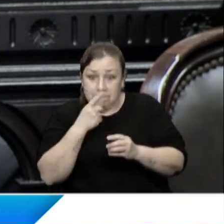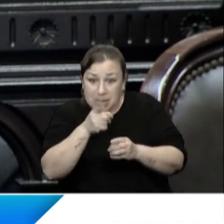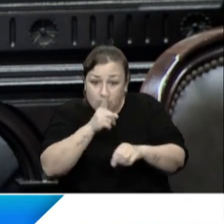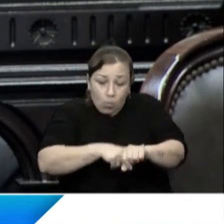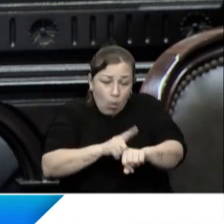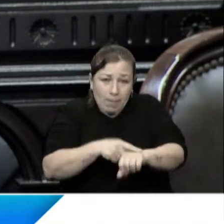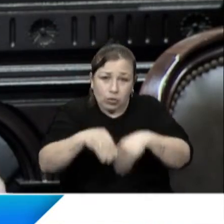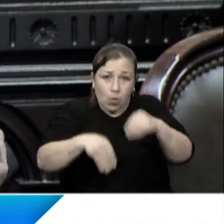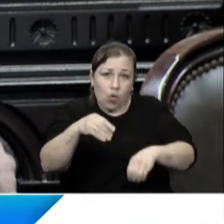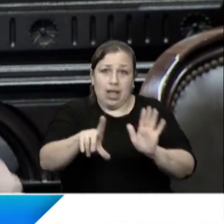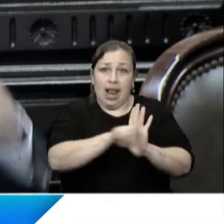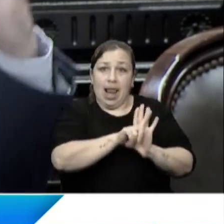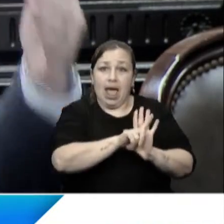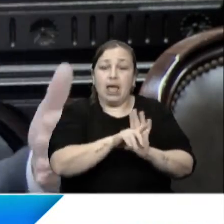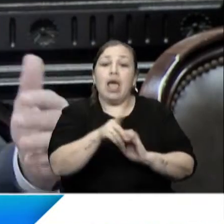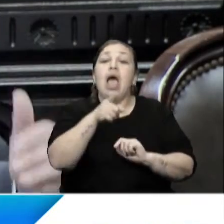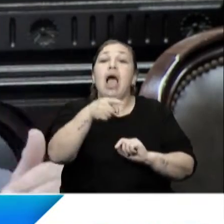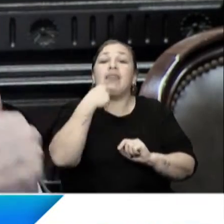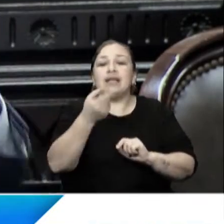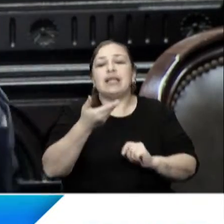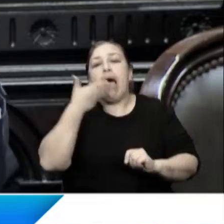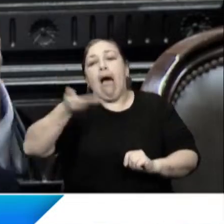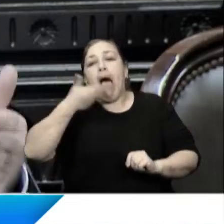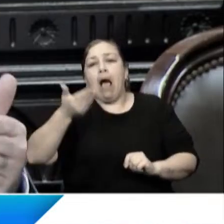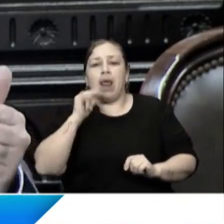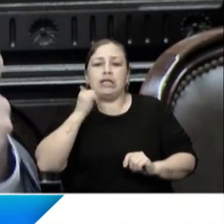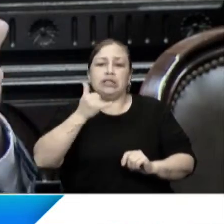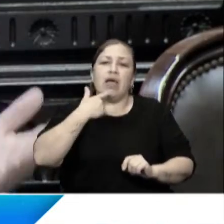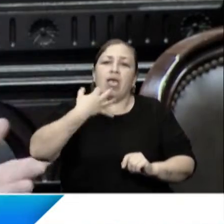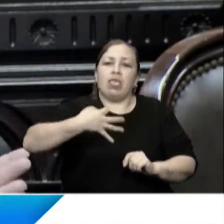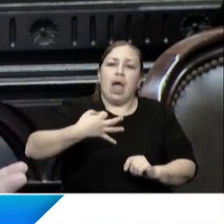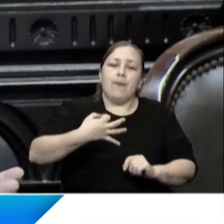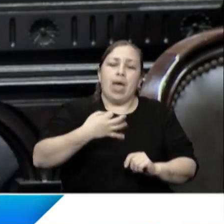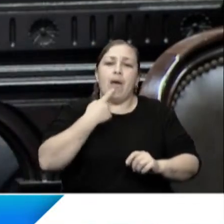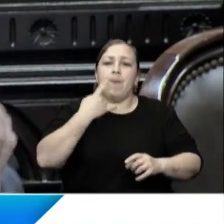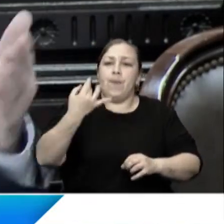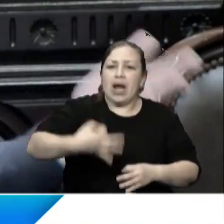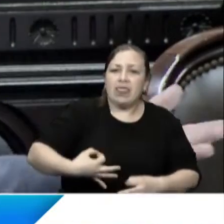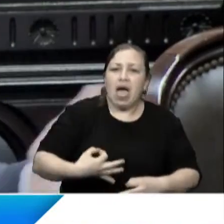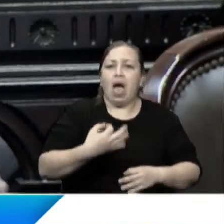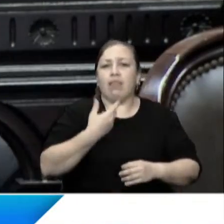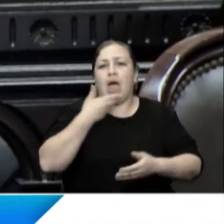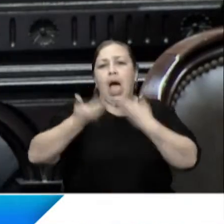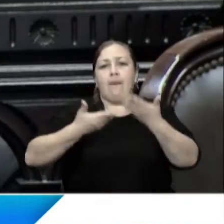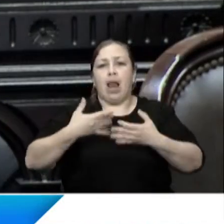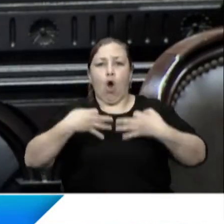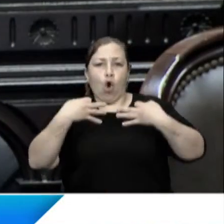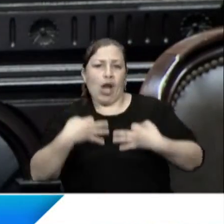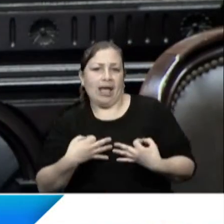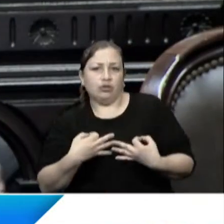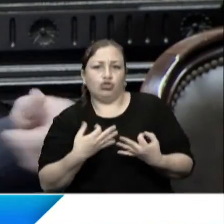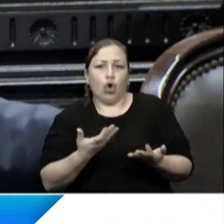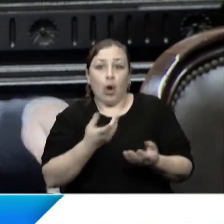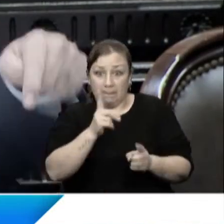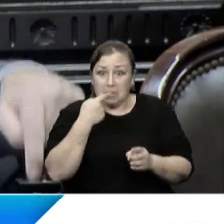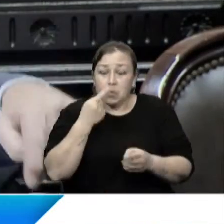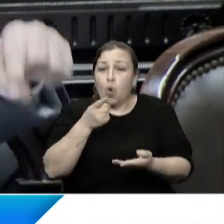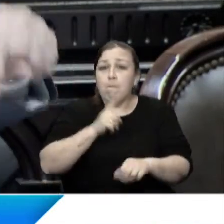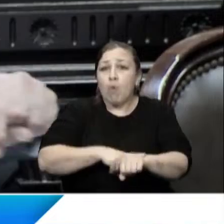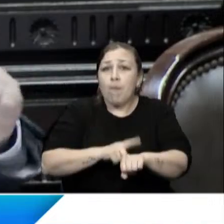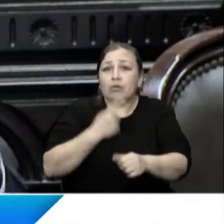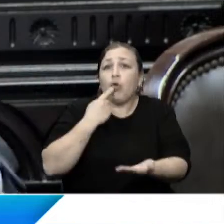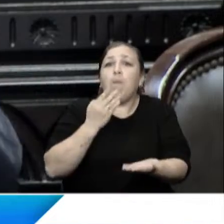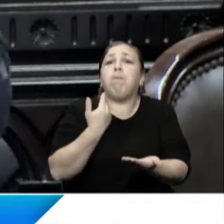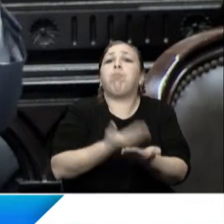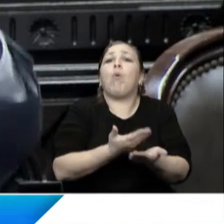ley. Entonces cuando hablan de que hay que ser honesto, que hay que decir la verdad, esta es la verdad, porque si no, lo que estaban proponiendo lo habrían votado acompañado